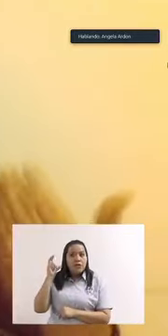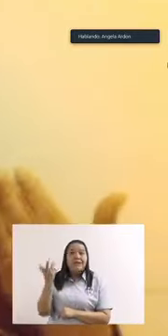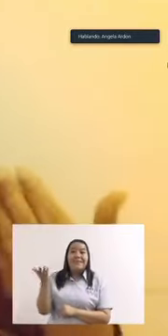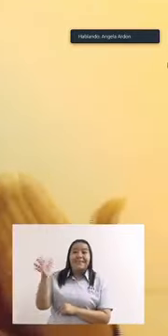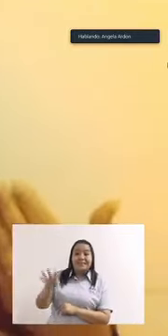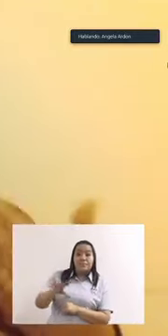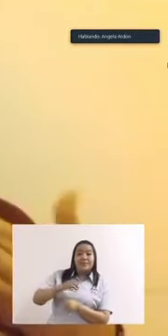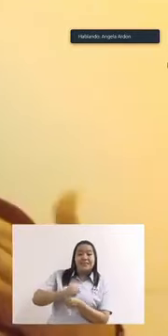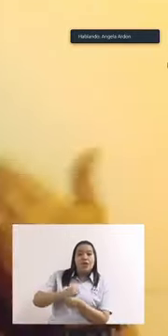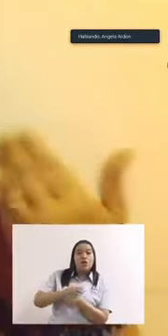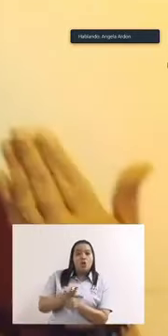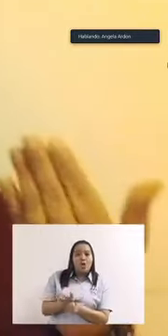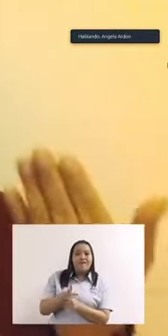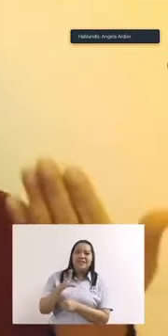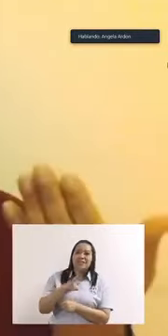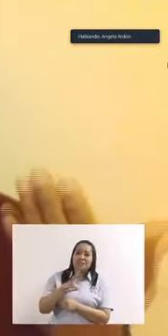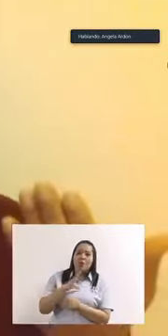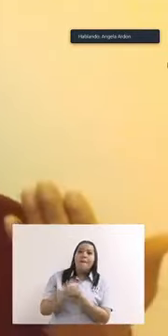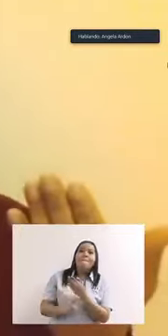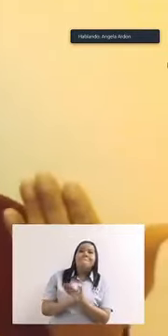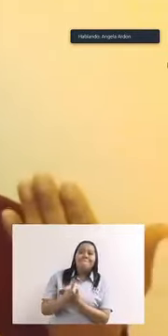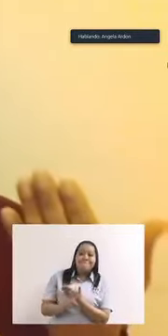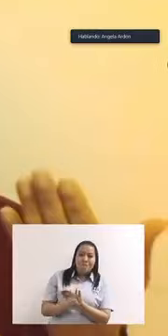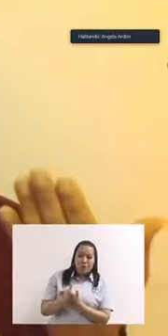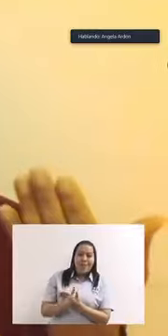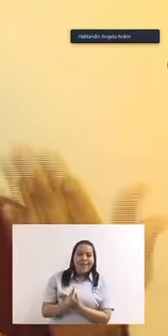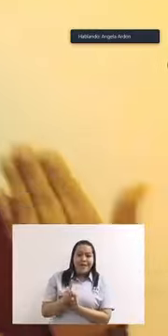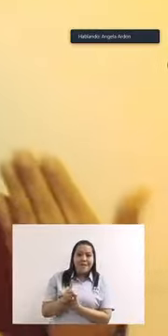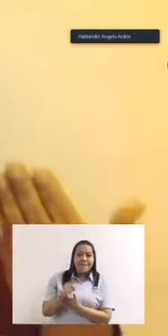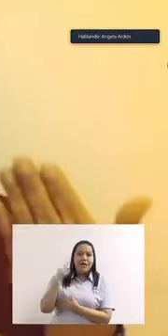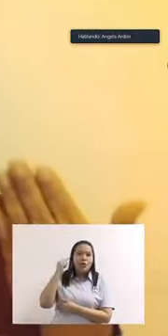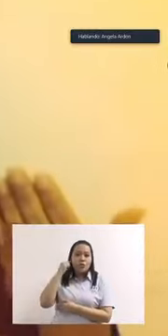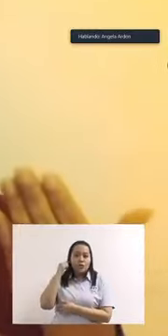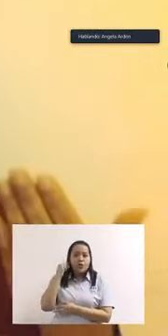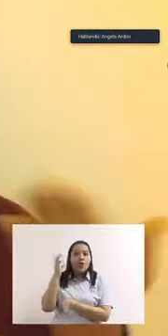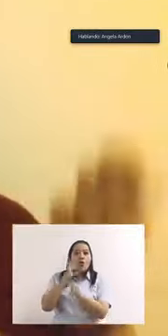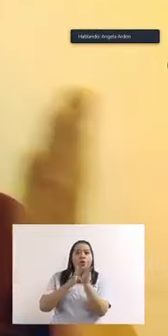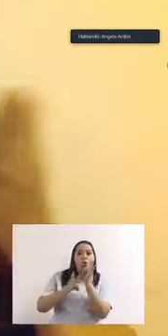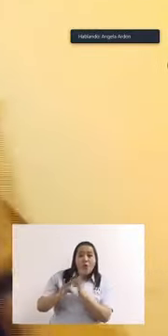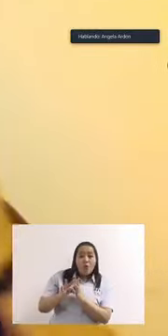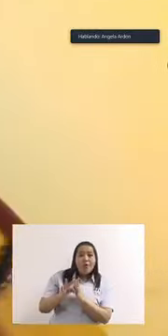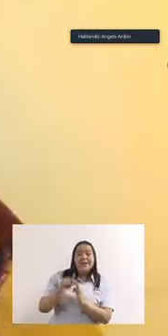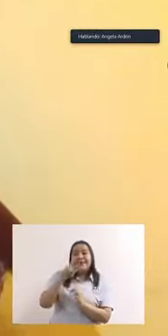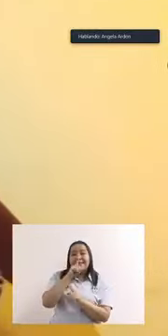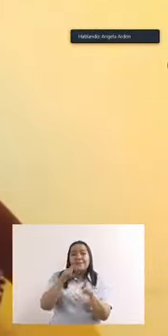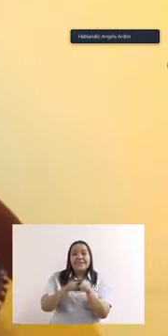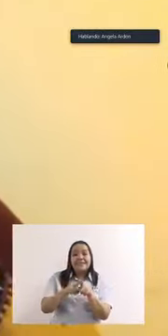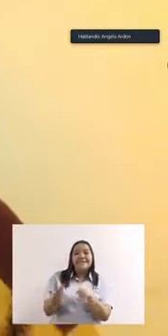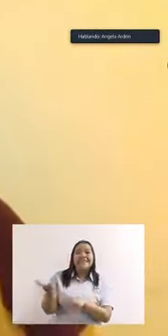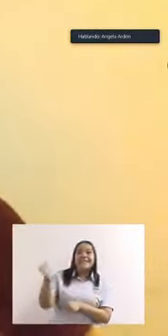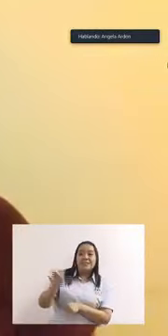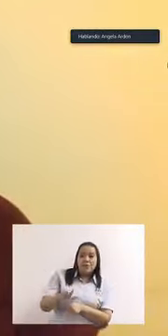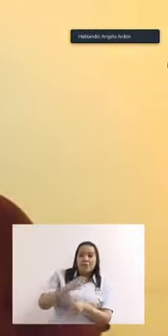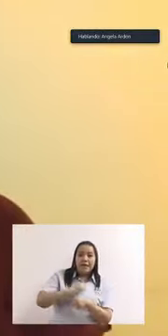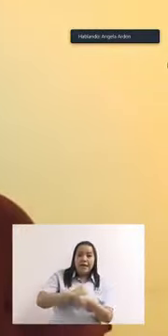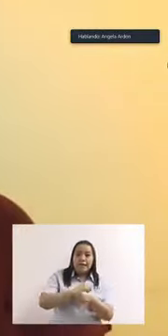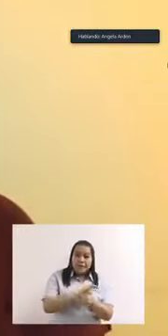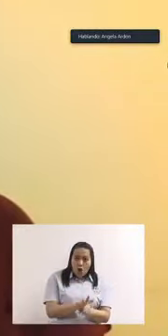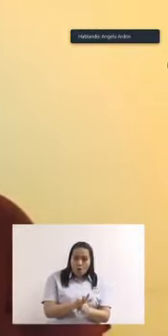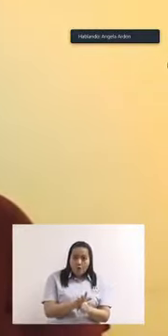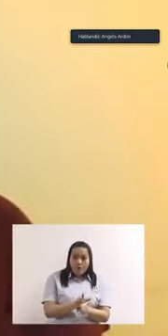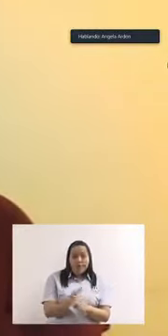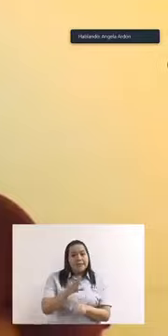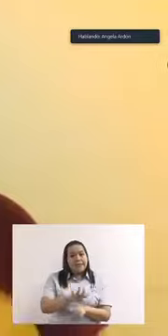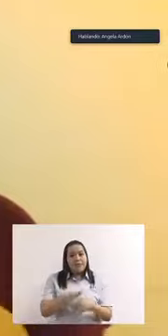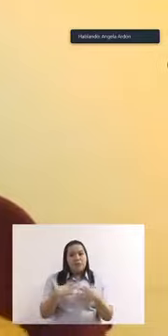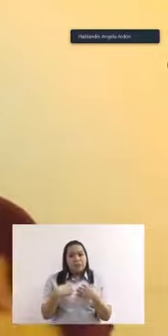También tenemos problemas con personas que le han dado derrame cerebral, que piensan que es una pérdida auditiva y no es una pérdida